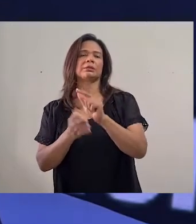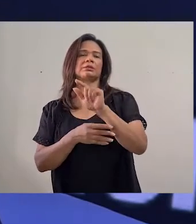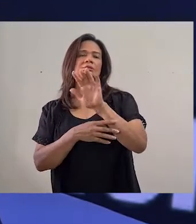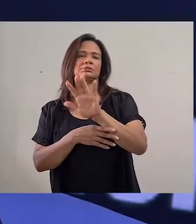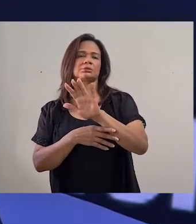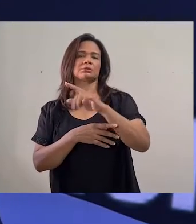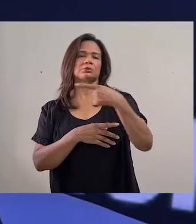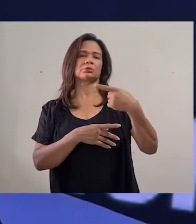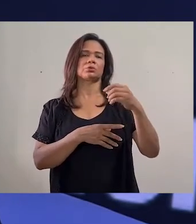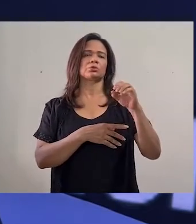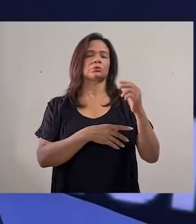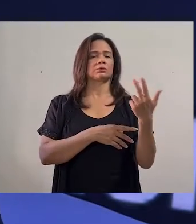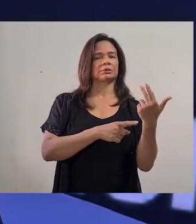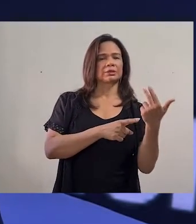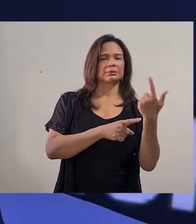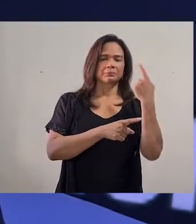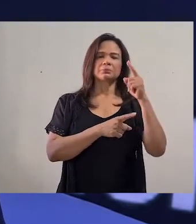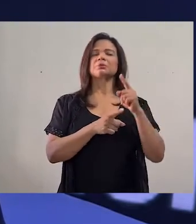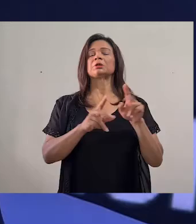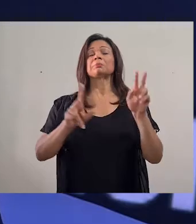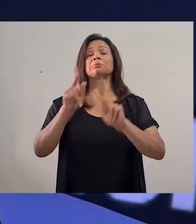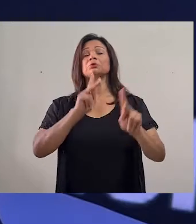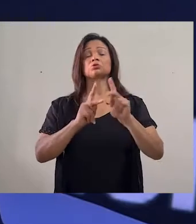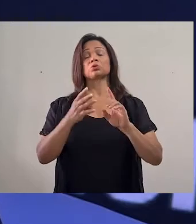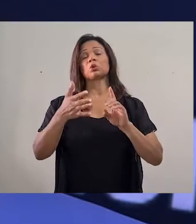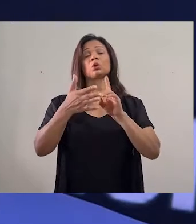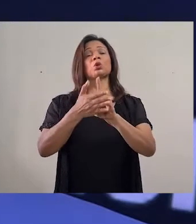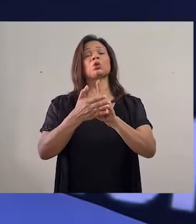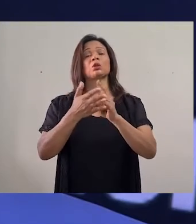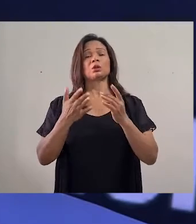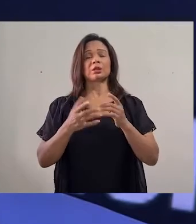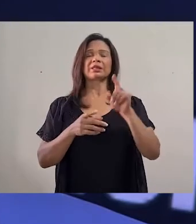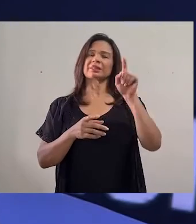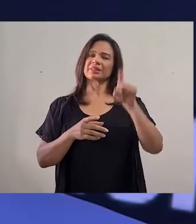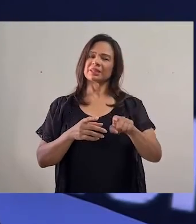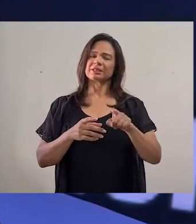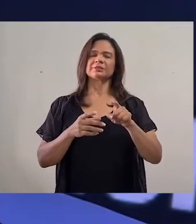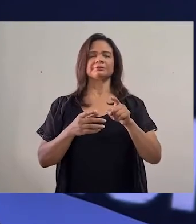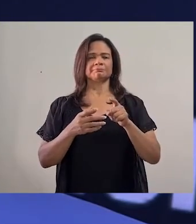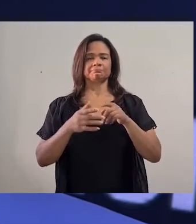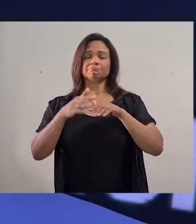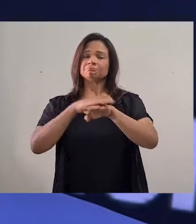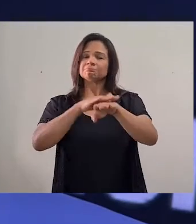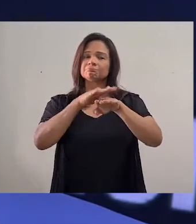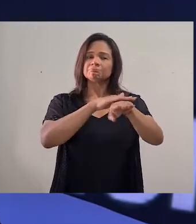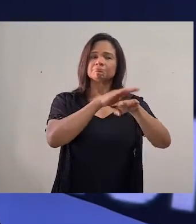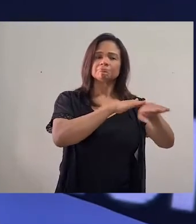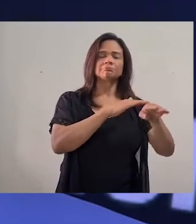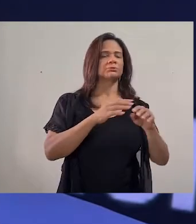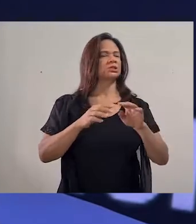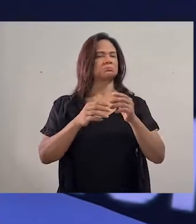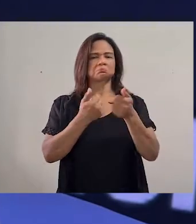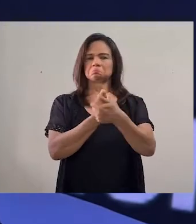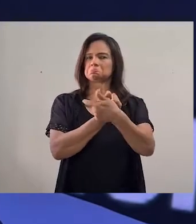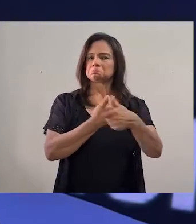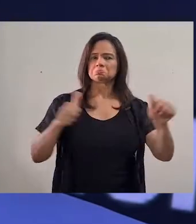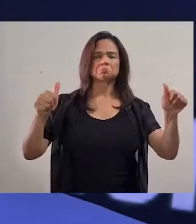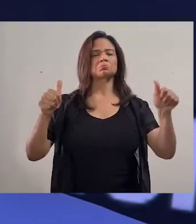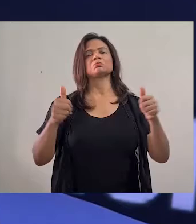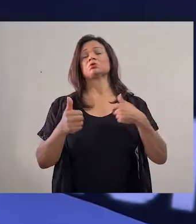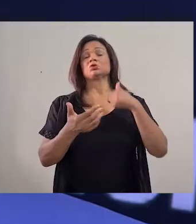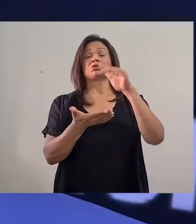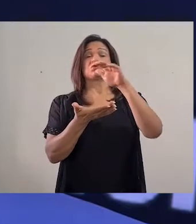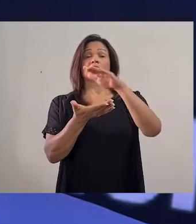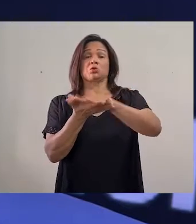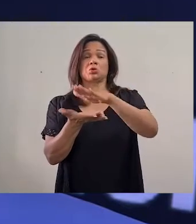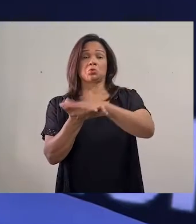Ley 5-13, donde tiene su artículo para considerar que las personas con discapacidad deben tener accesibilidad a todos los